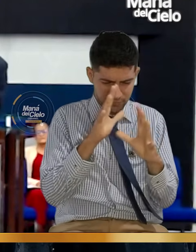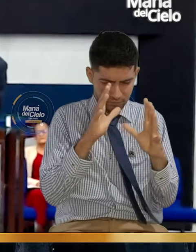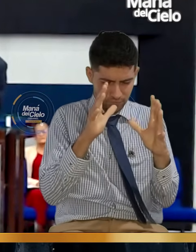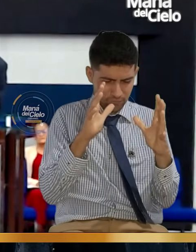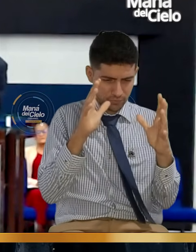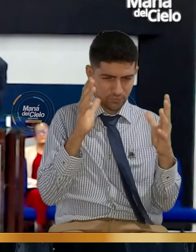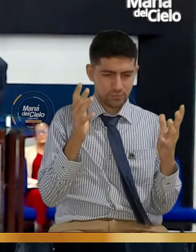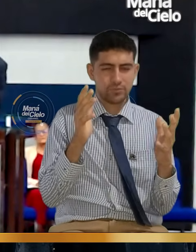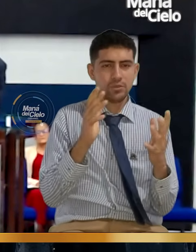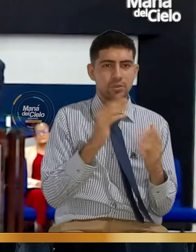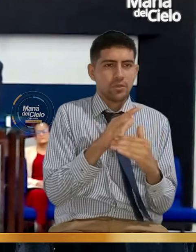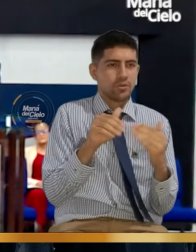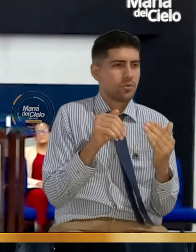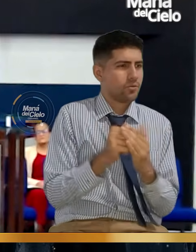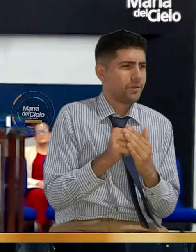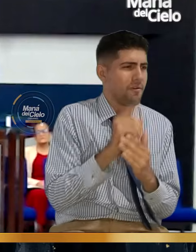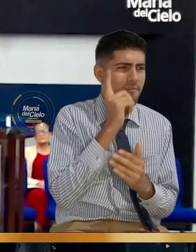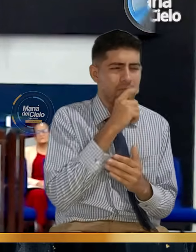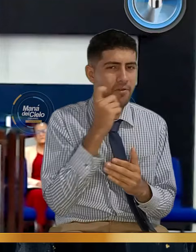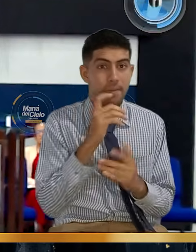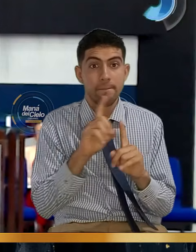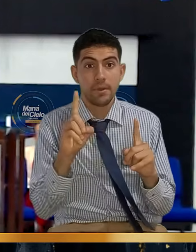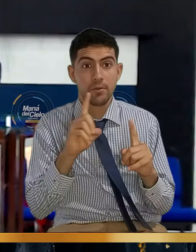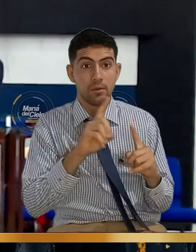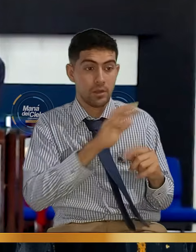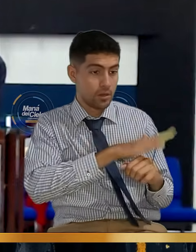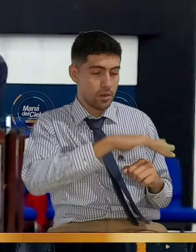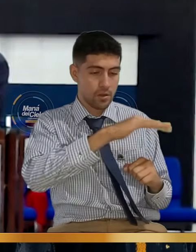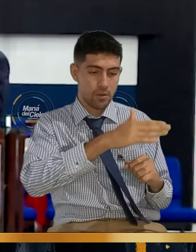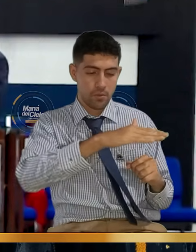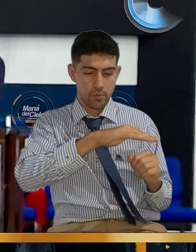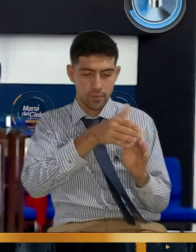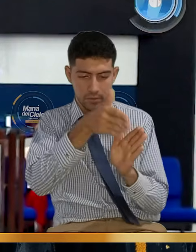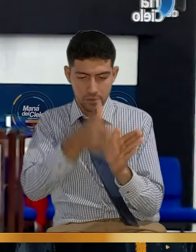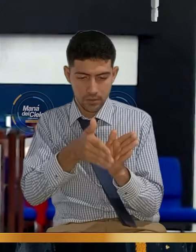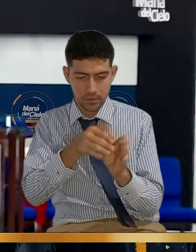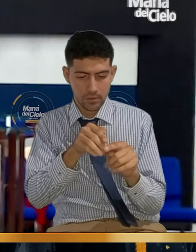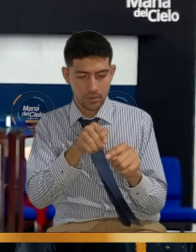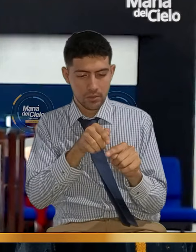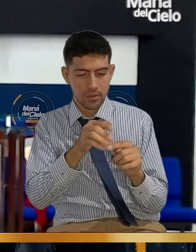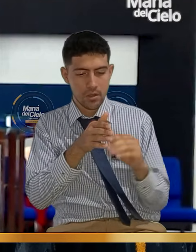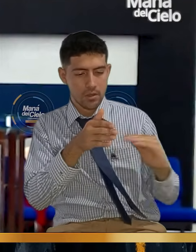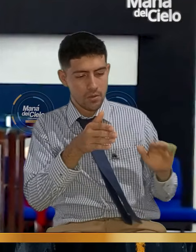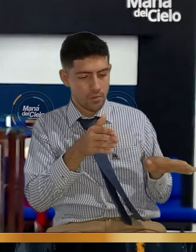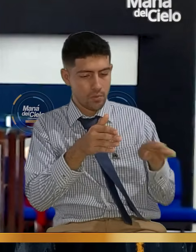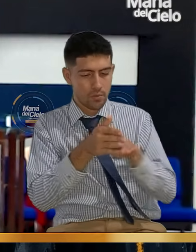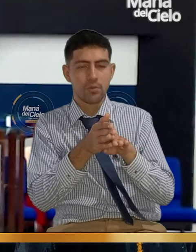el sol, la luna, las estrellas. Y cuando ya lo ordenó todo, gloria a